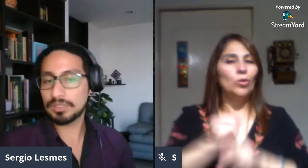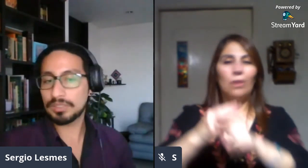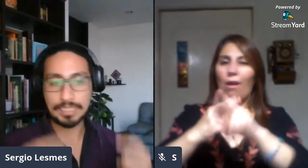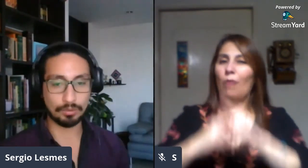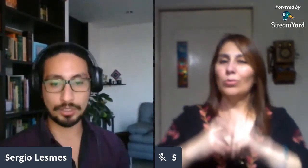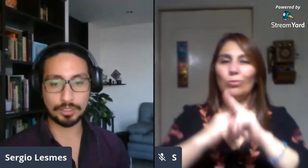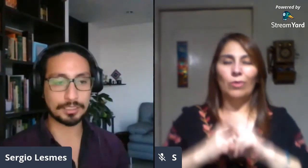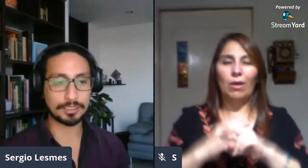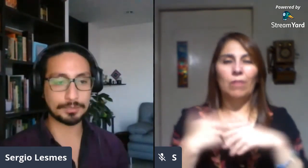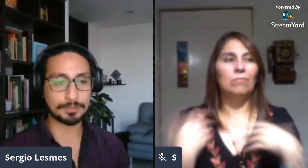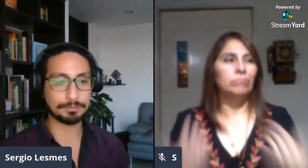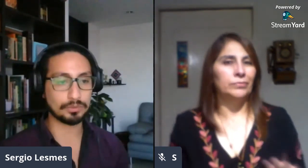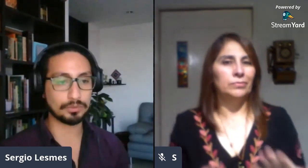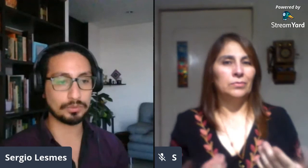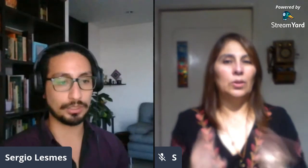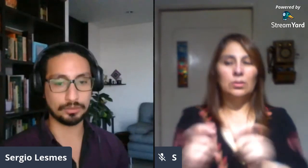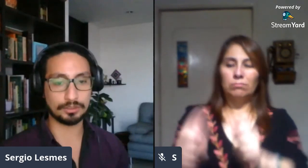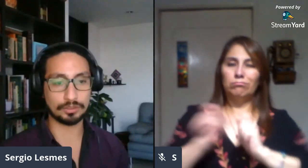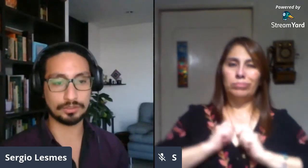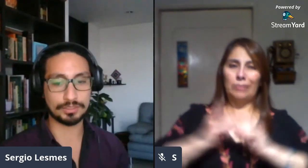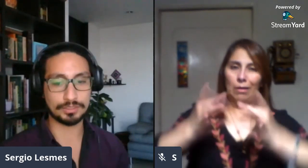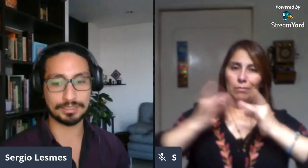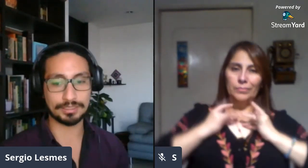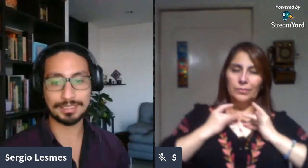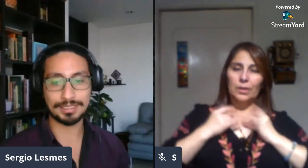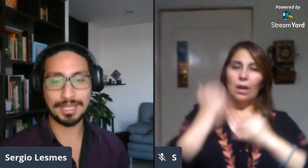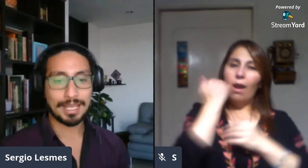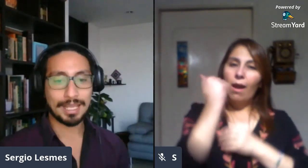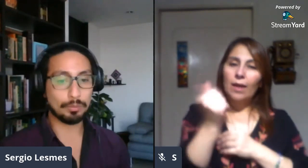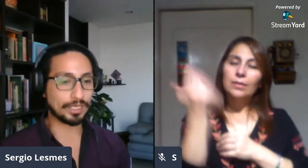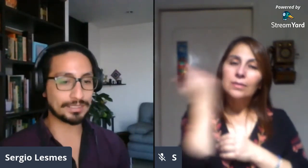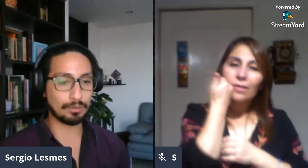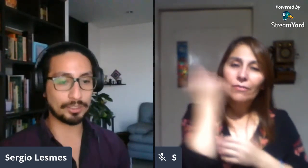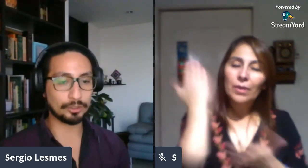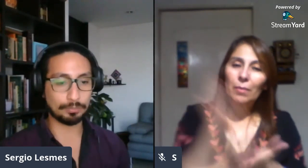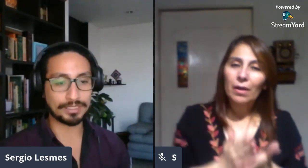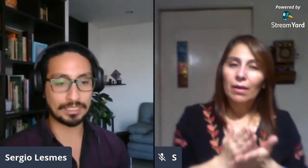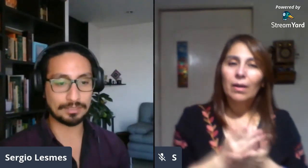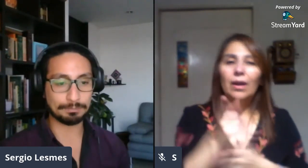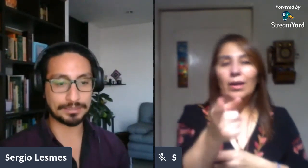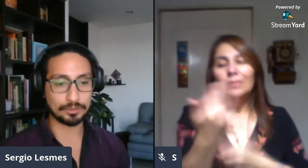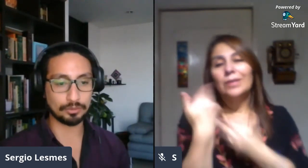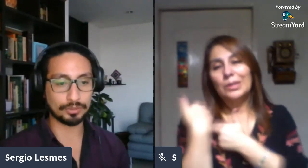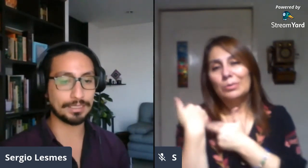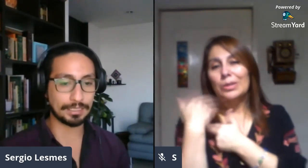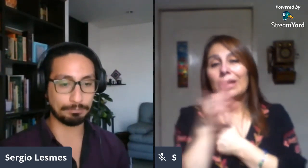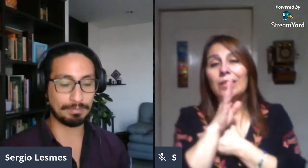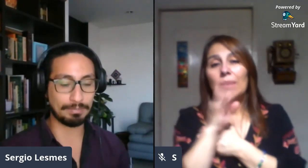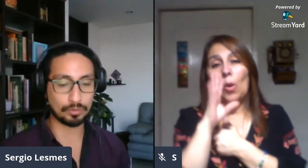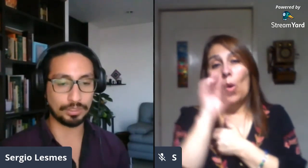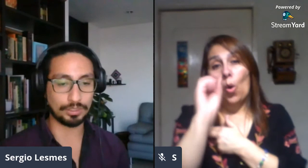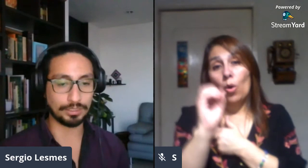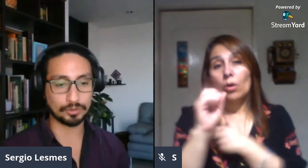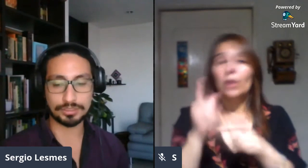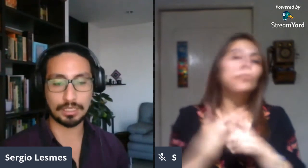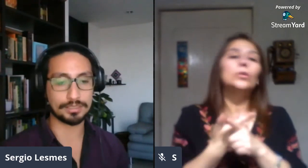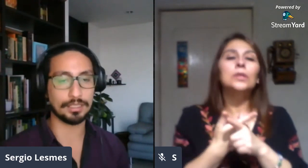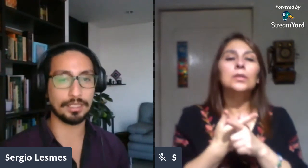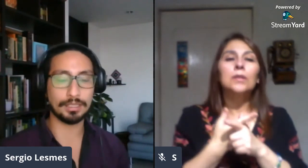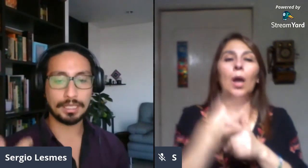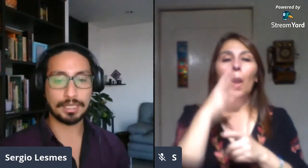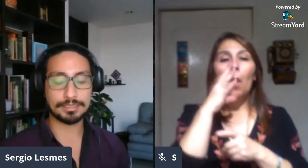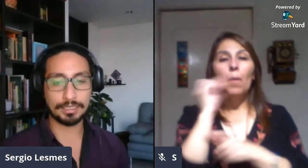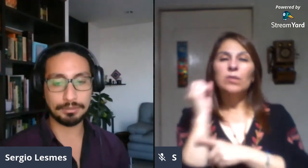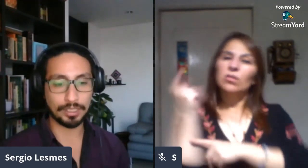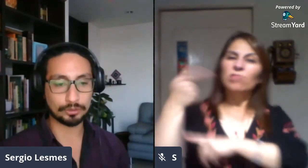una responsabilidad, ¿no? Entonces, supongo que en este momento puede estar pasando que esa masculinidad tóxica o